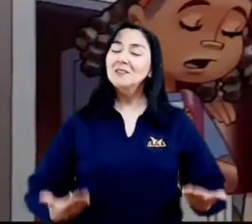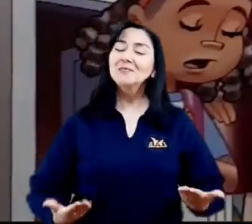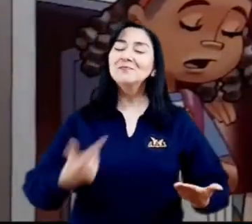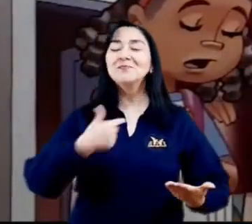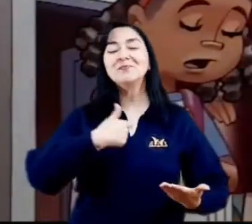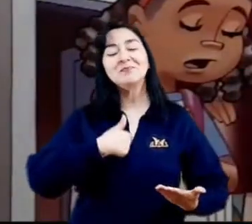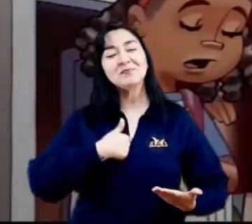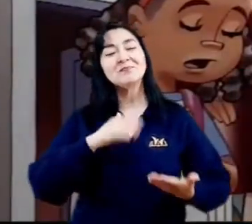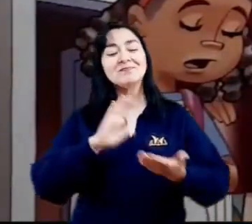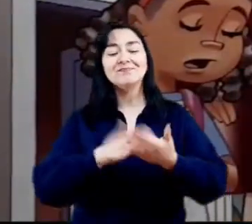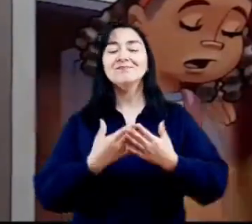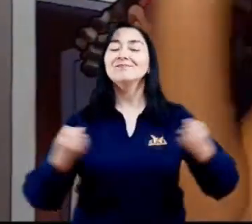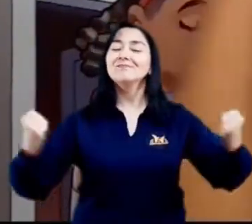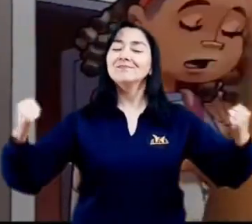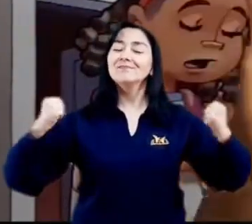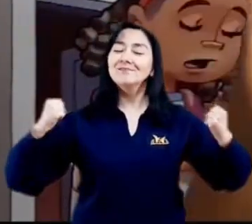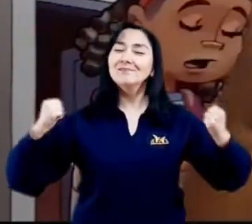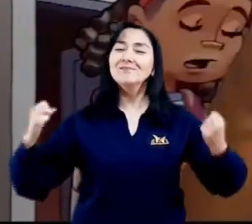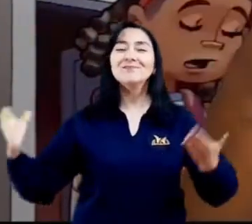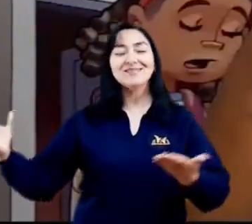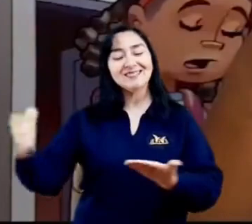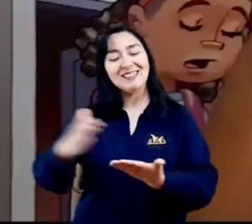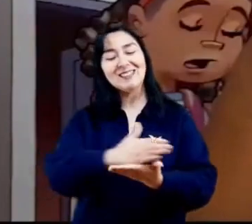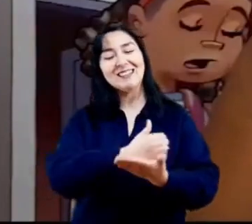gano salud